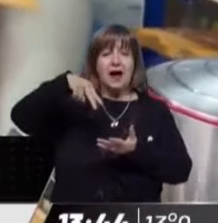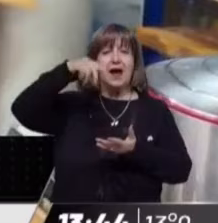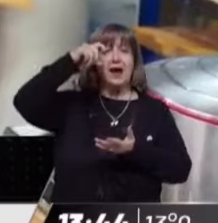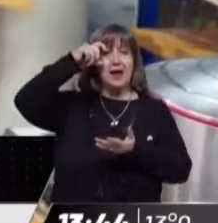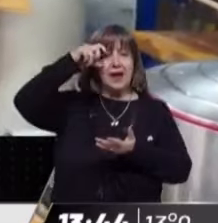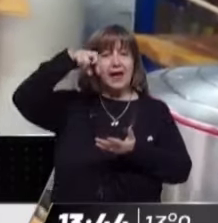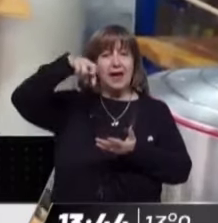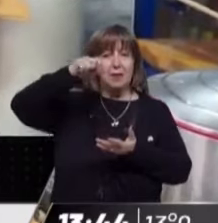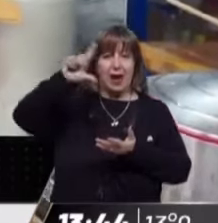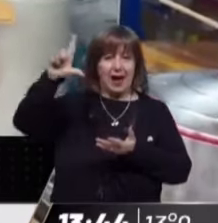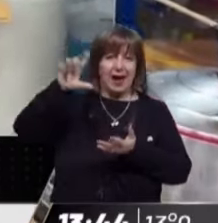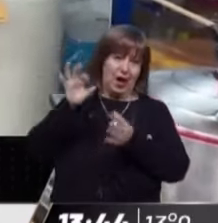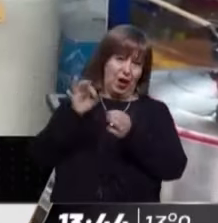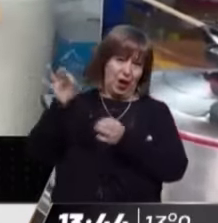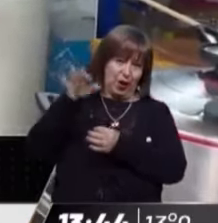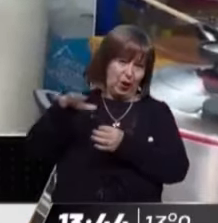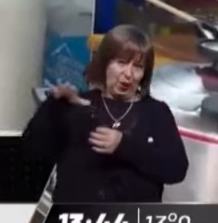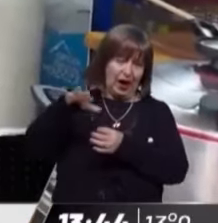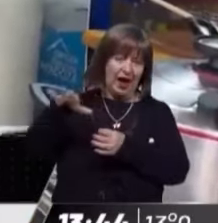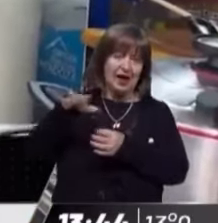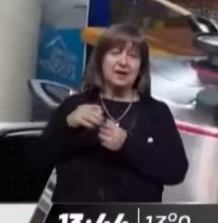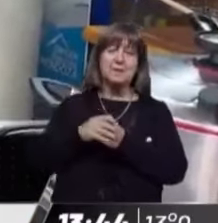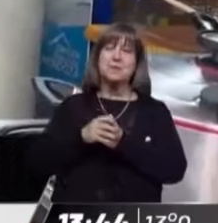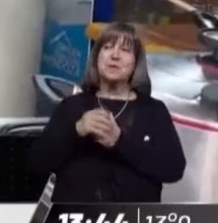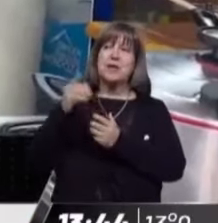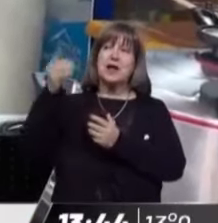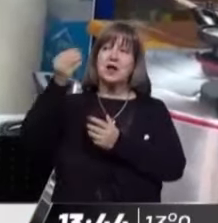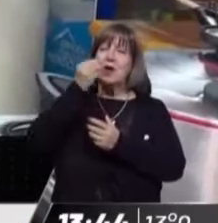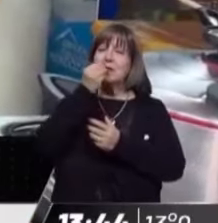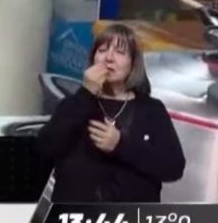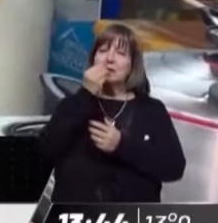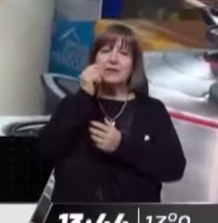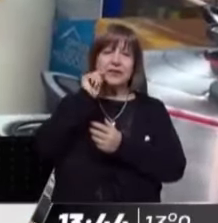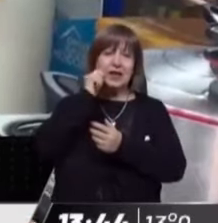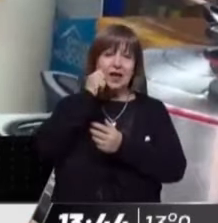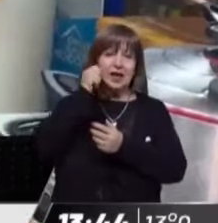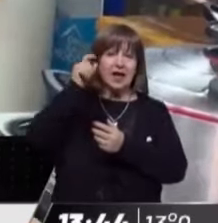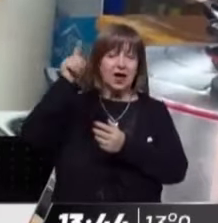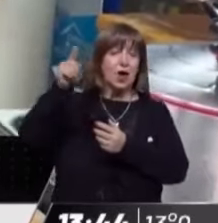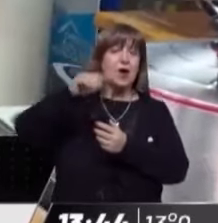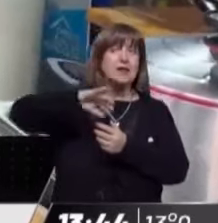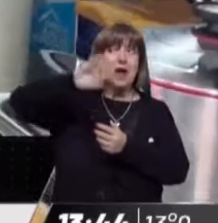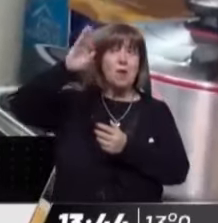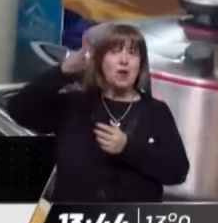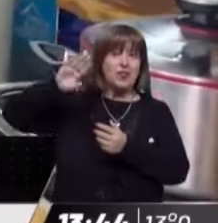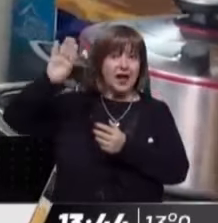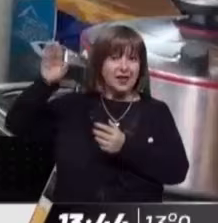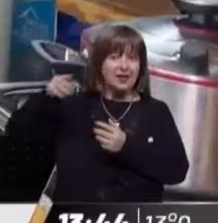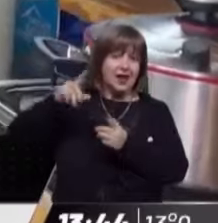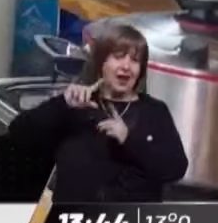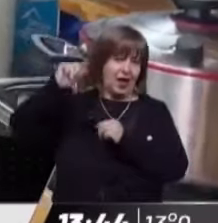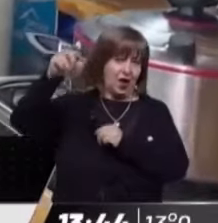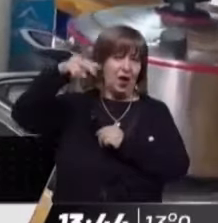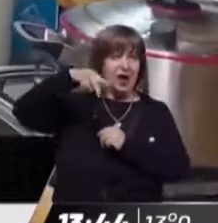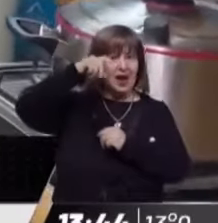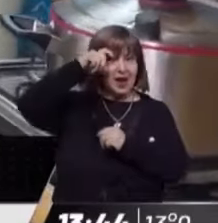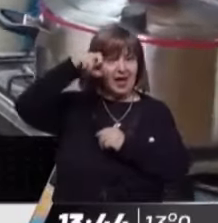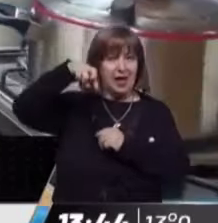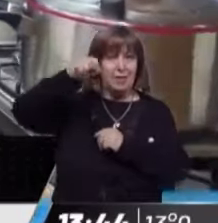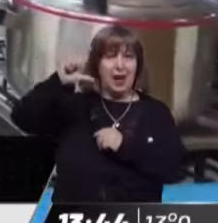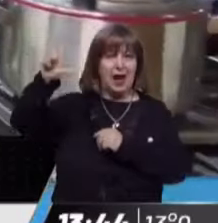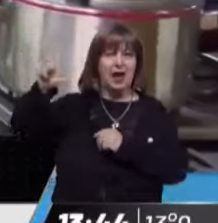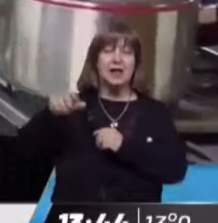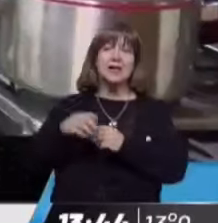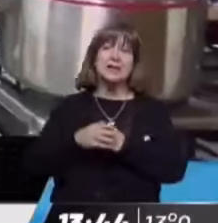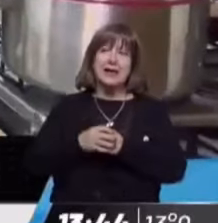Nepal, había pensado en el dalbat, que es como lo que consumen más los sherpas en la montaña, pero después me gustó